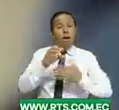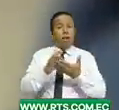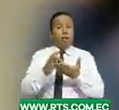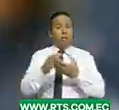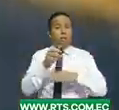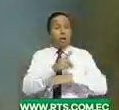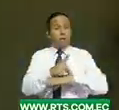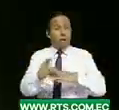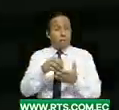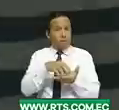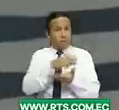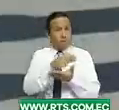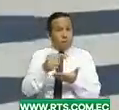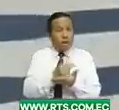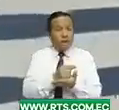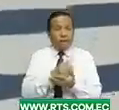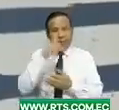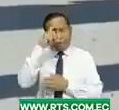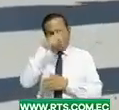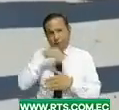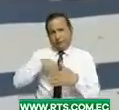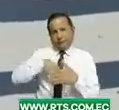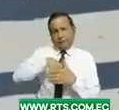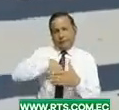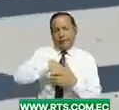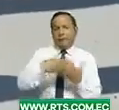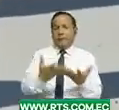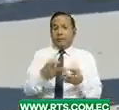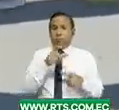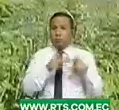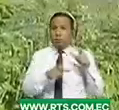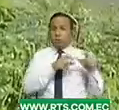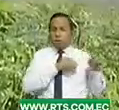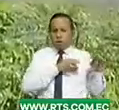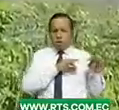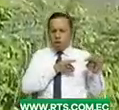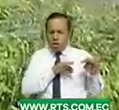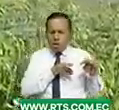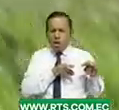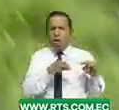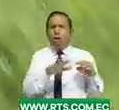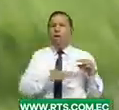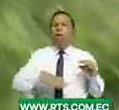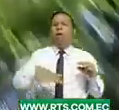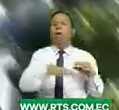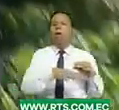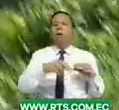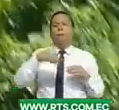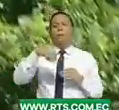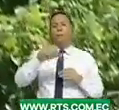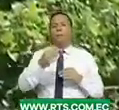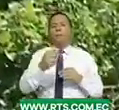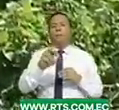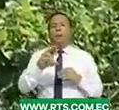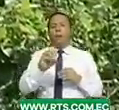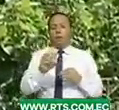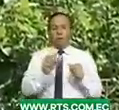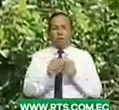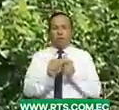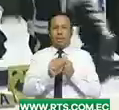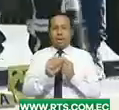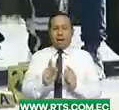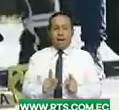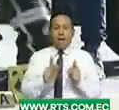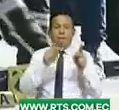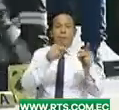cadáveres eran divisados por los habitantes del lugar, conocido como el sector Magro, cercano al puente de acceso a la ciudad. Todo